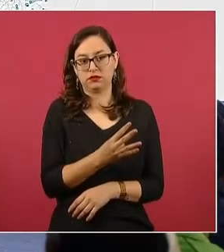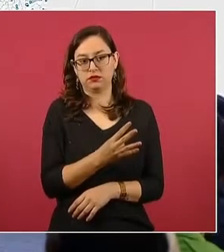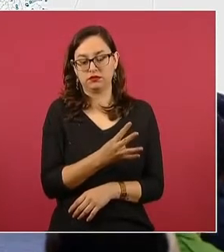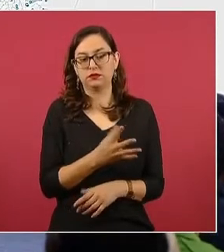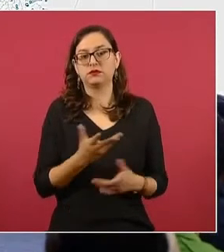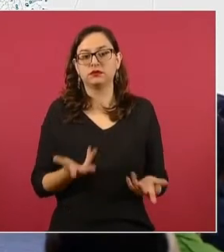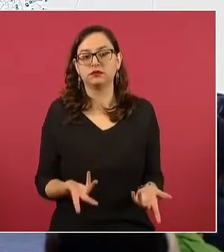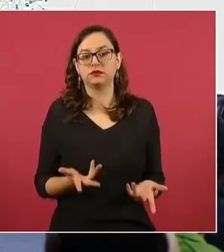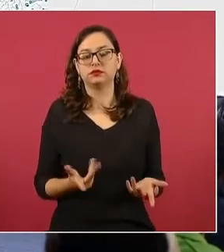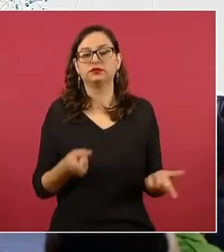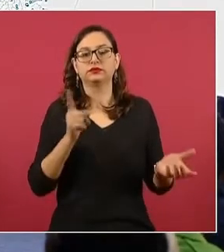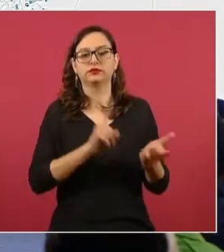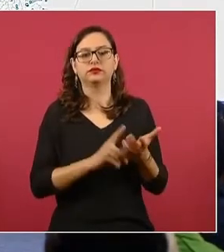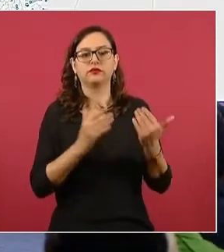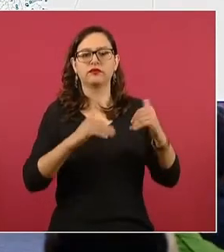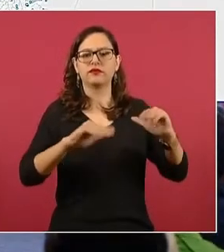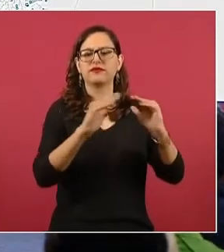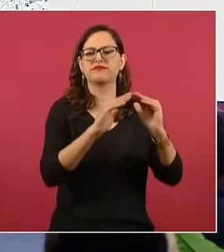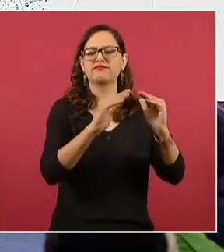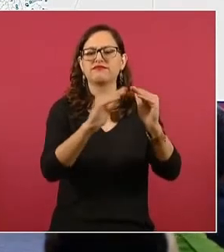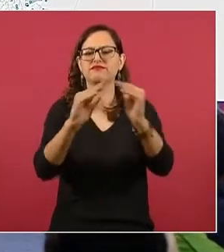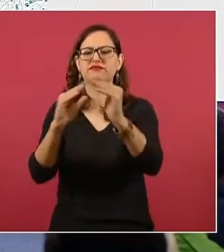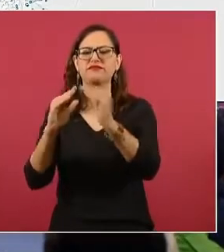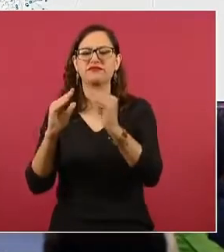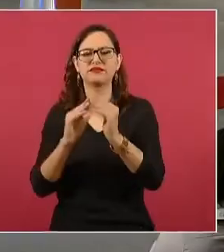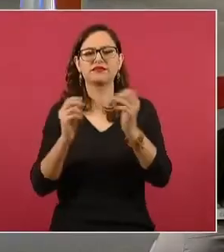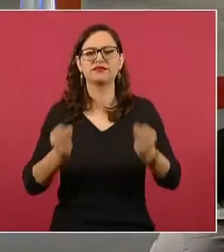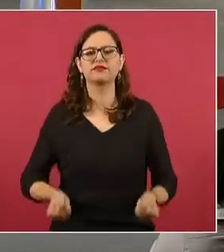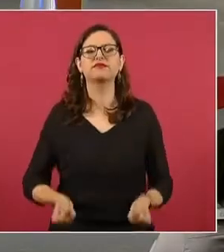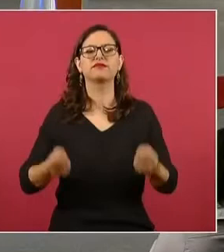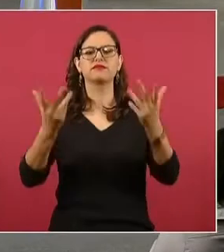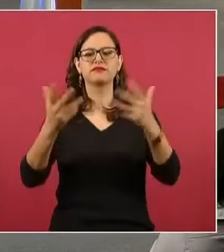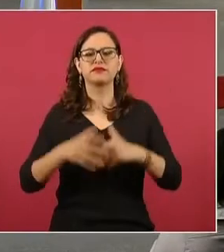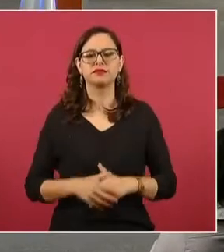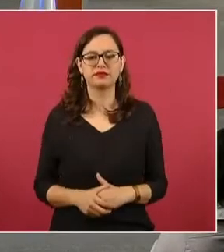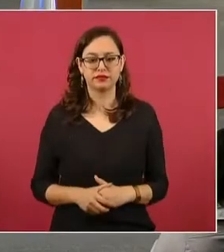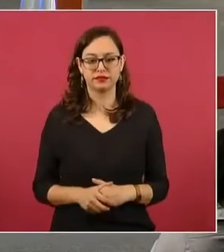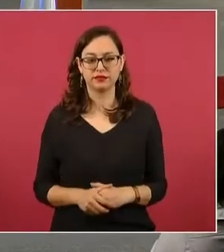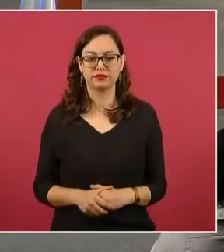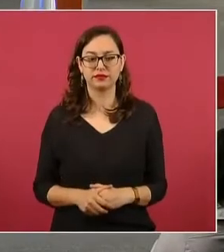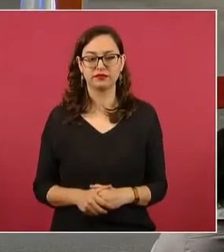¿Cuántas viviendas hay en Oaxaca?